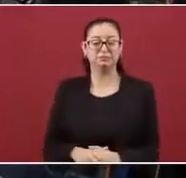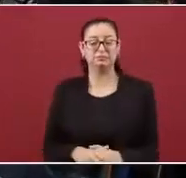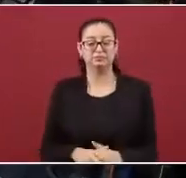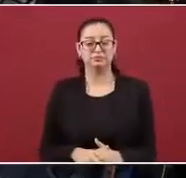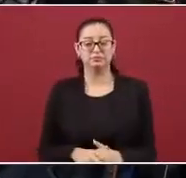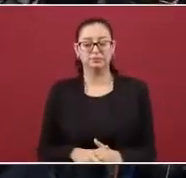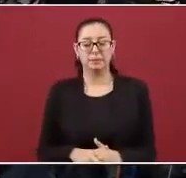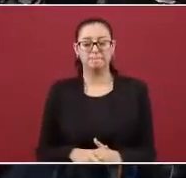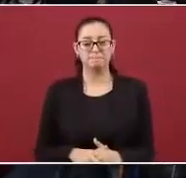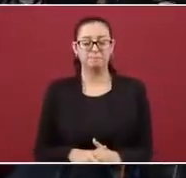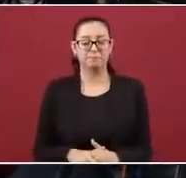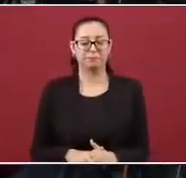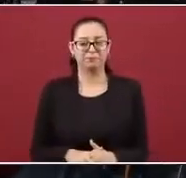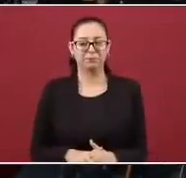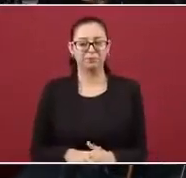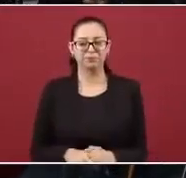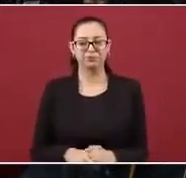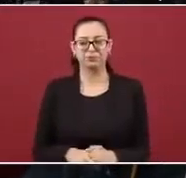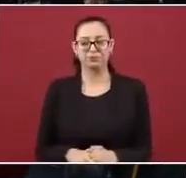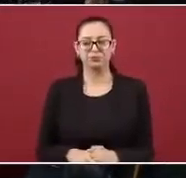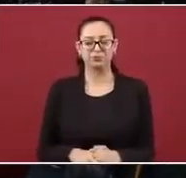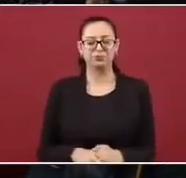Vamos a seguir.